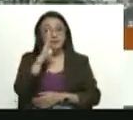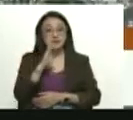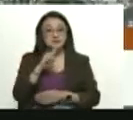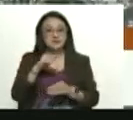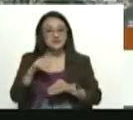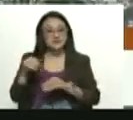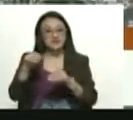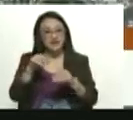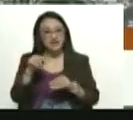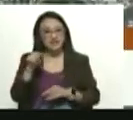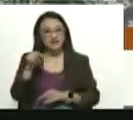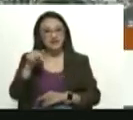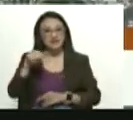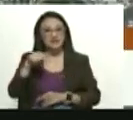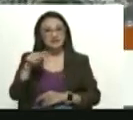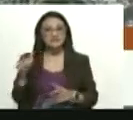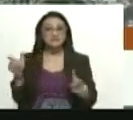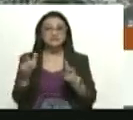este encuentro,